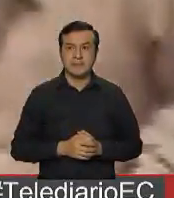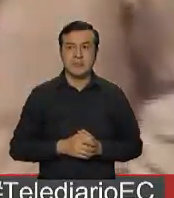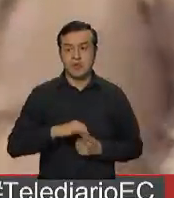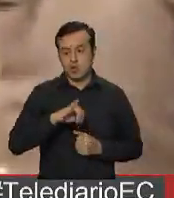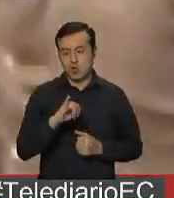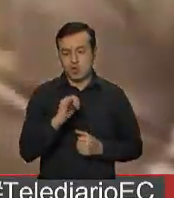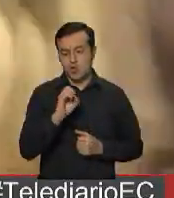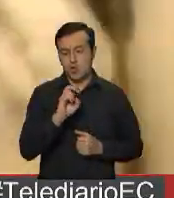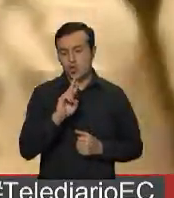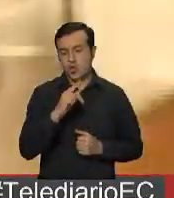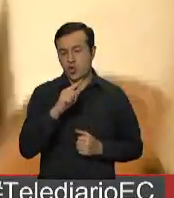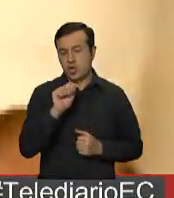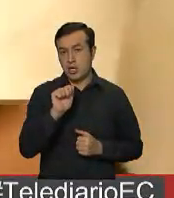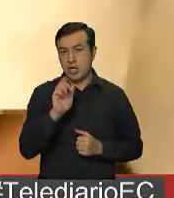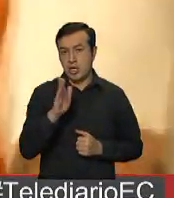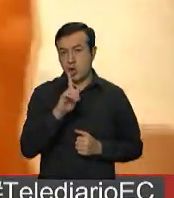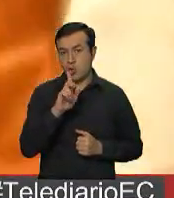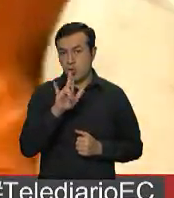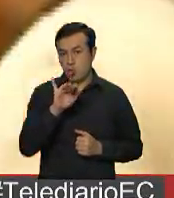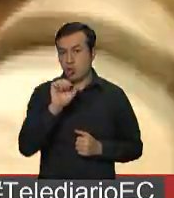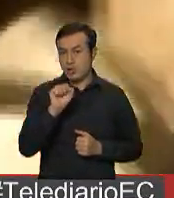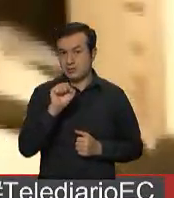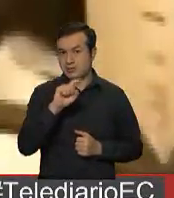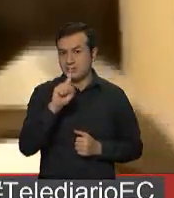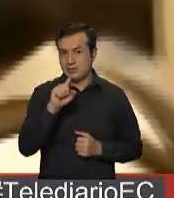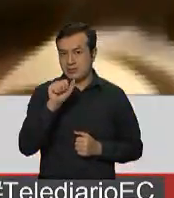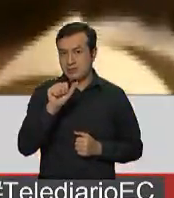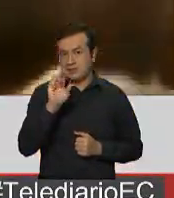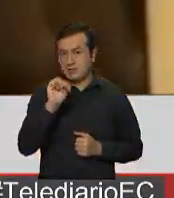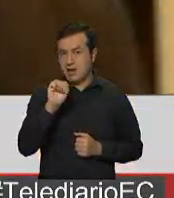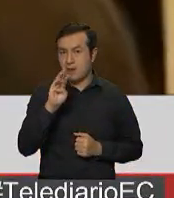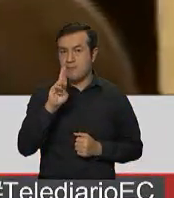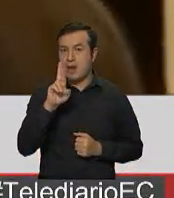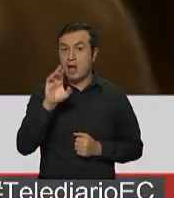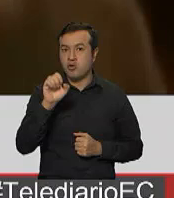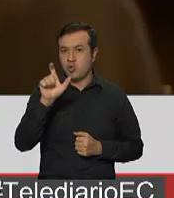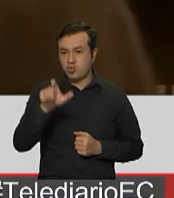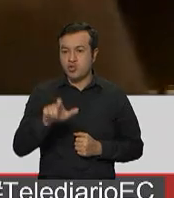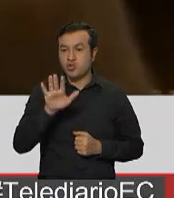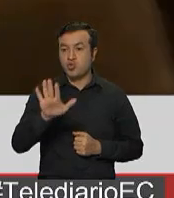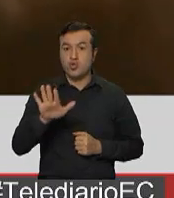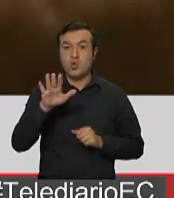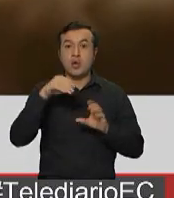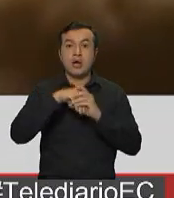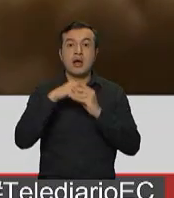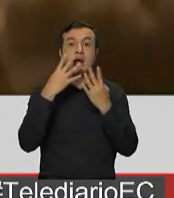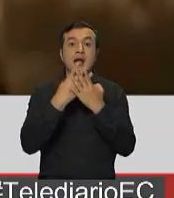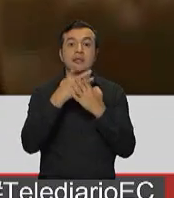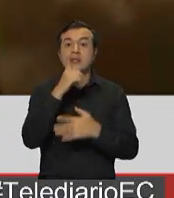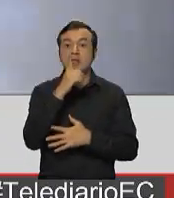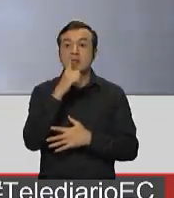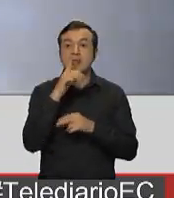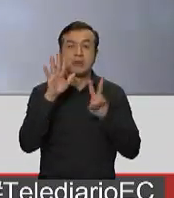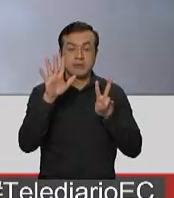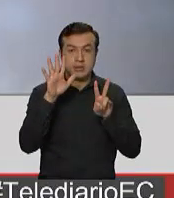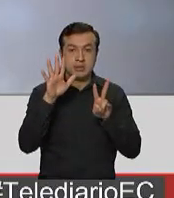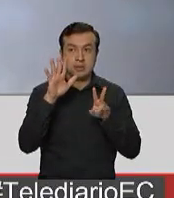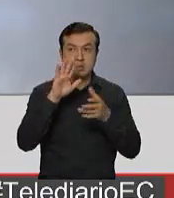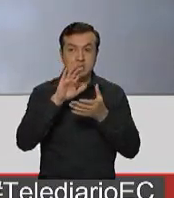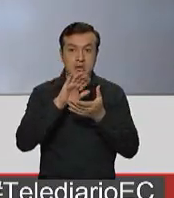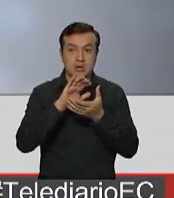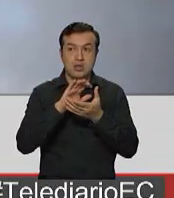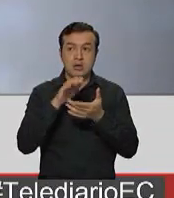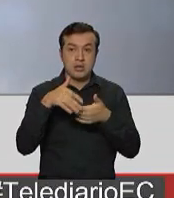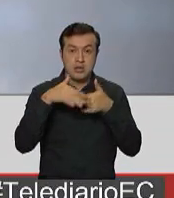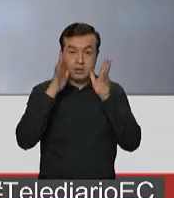Jorge Luis Zambrano, alias Rasquiña, permanecía en la cárcel de La Tacunga desde el 7 de septiembre de 2011, pero este viernes